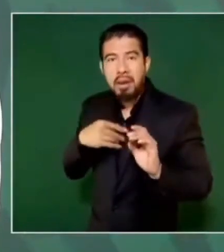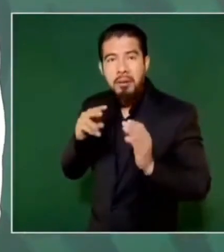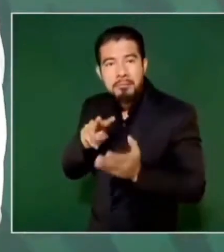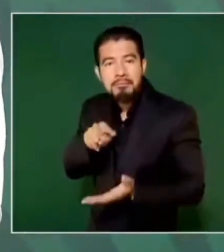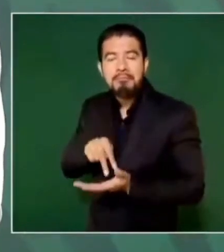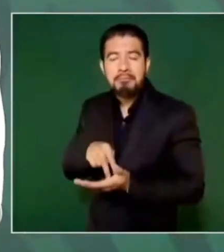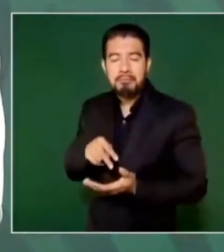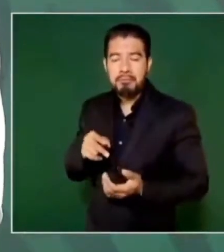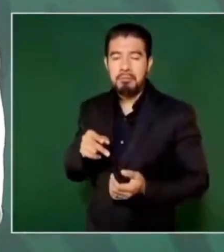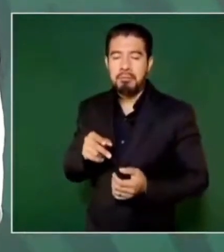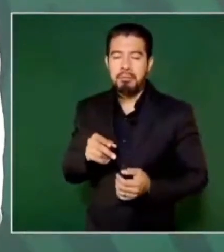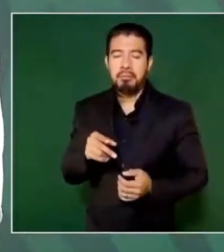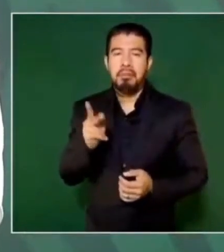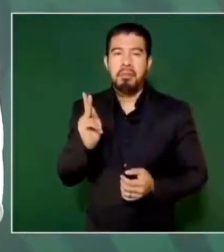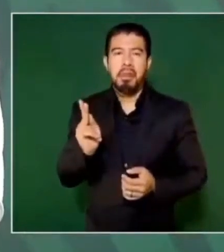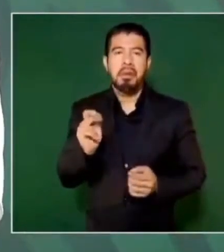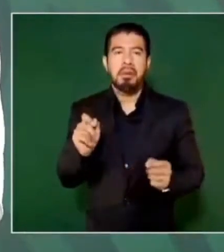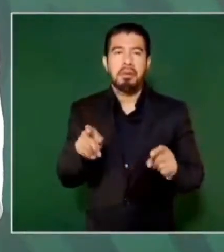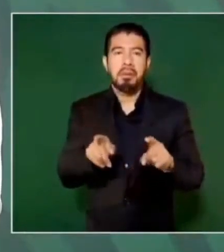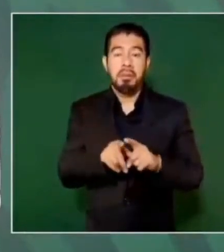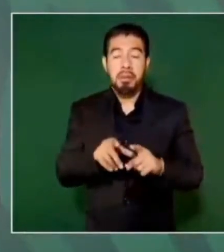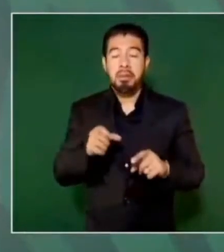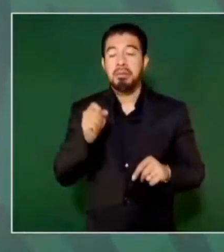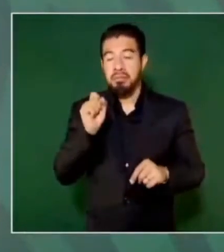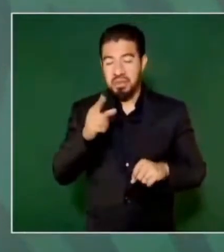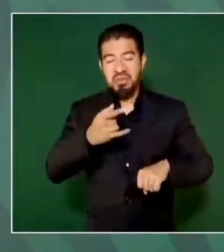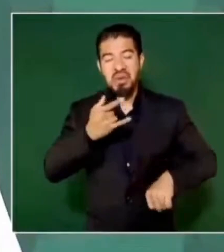tuvieron que recurrir al fraude,